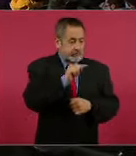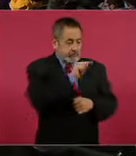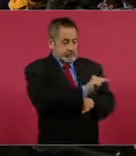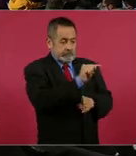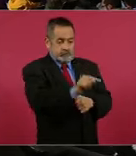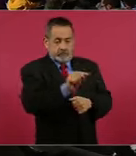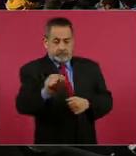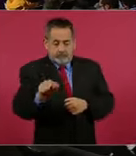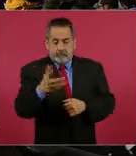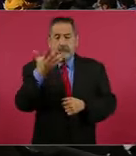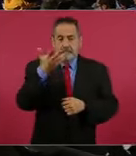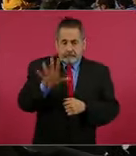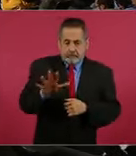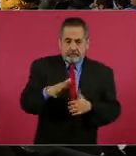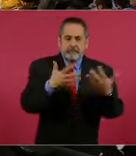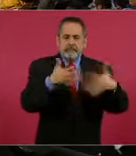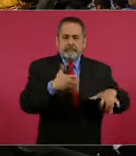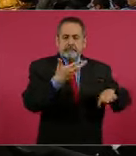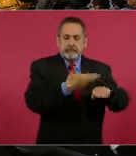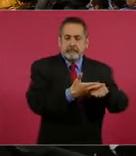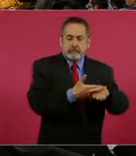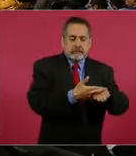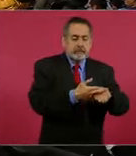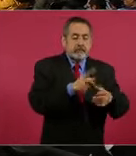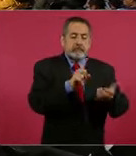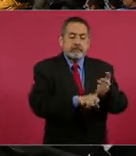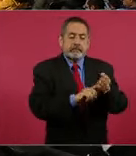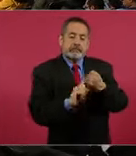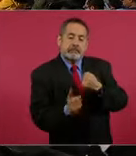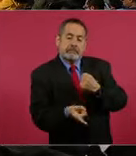empresas vinculadas al gobierno